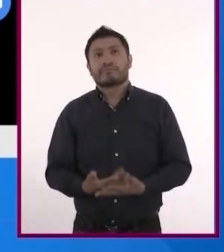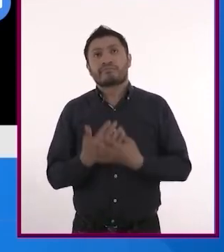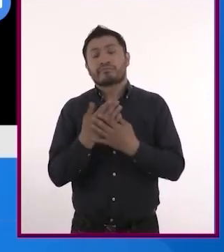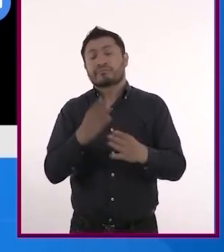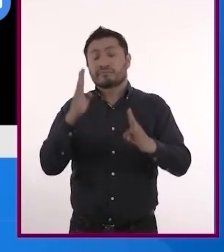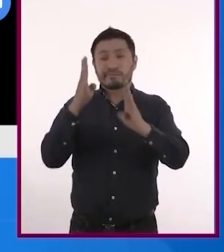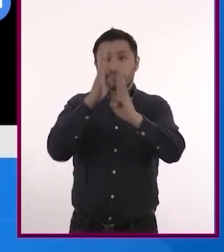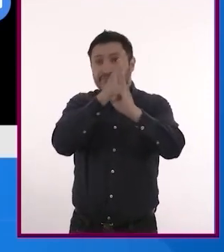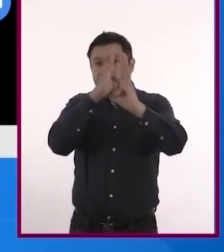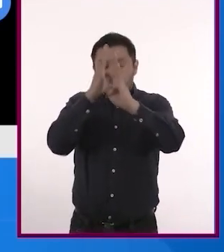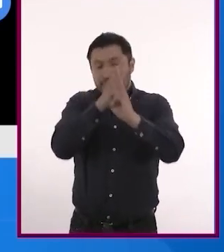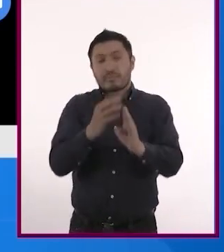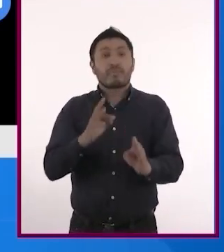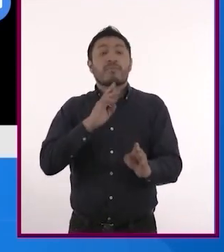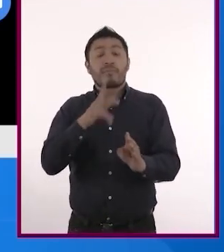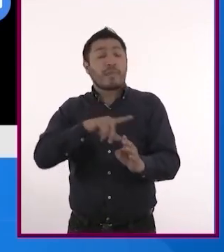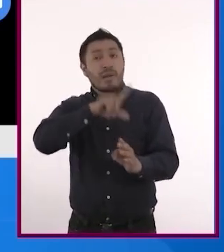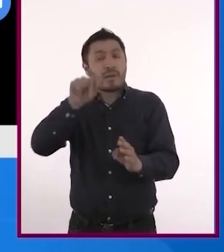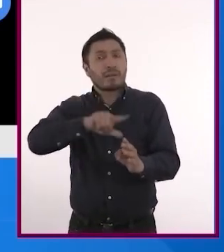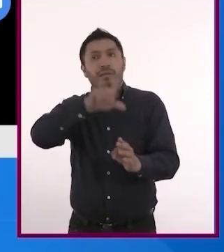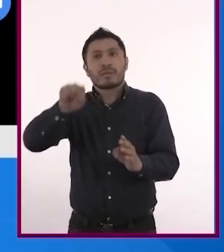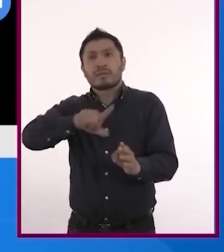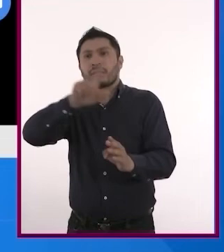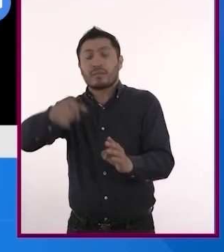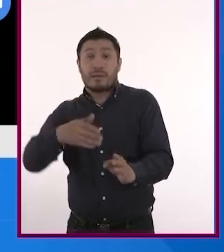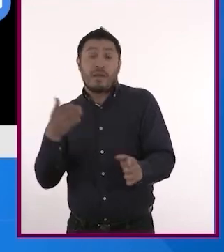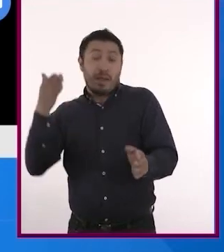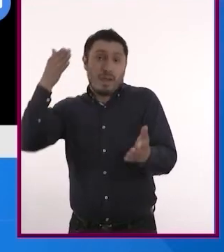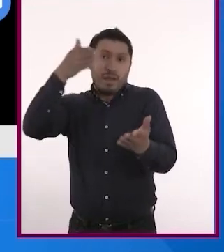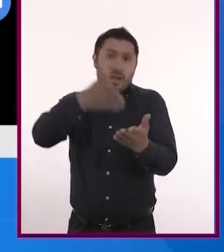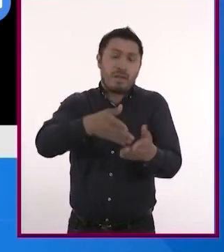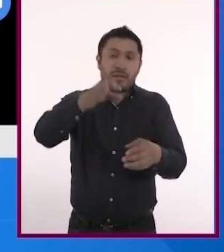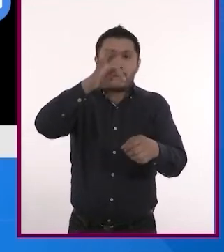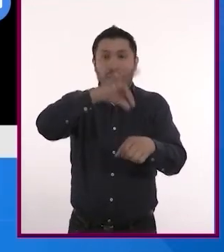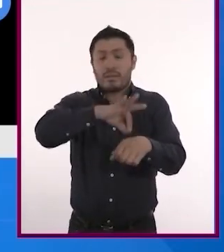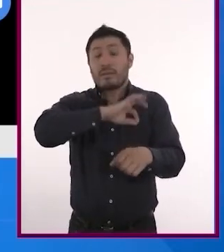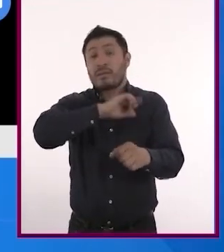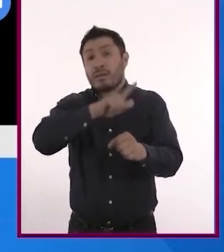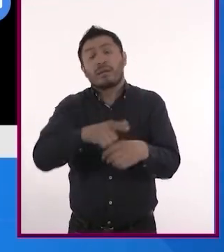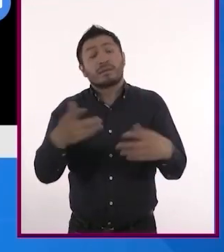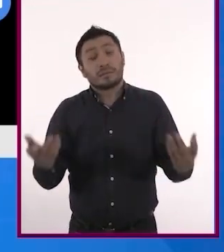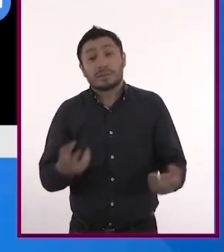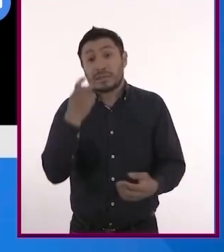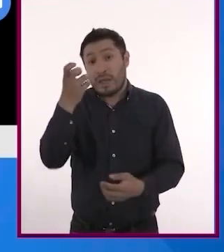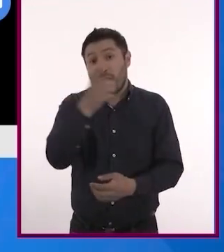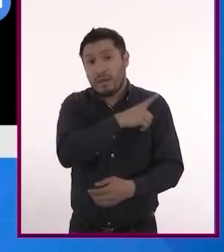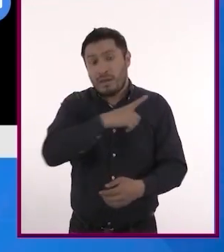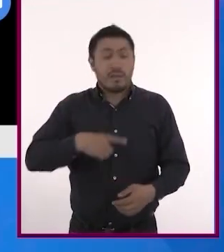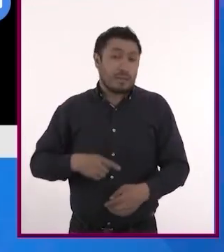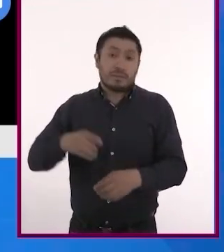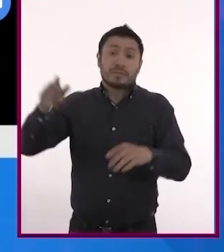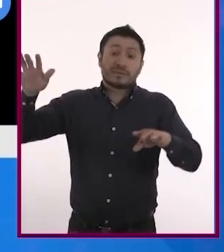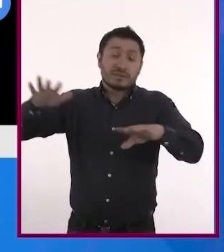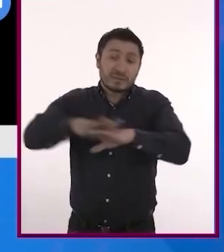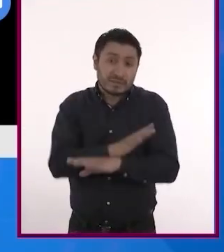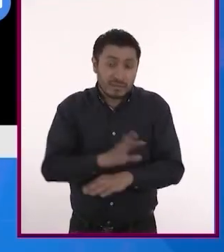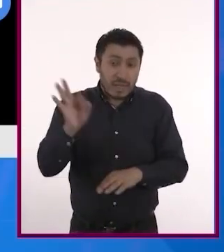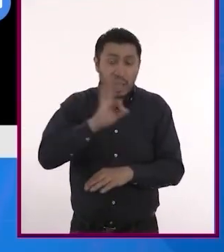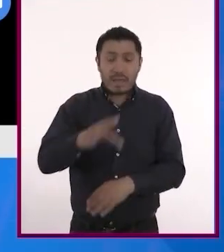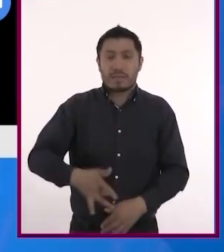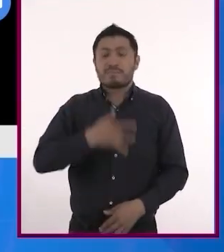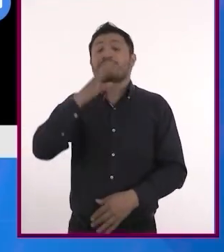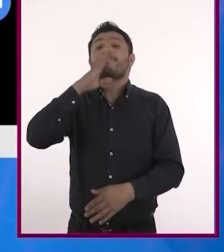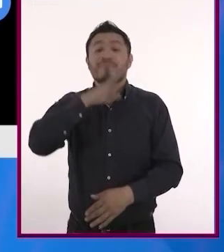consulta con un especialista. Y eso es lo que tenemos que evitar. Si no nos sentimos bien, lo primero